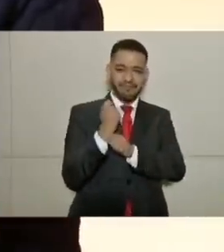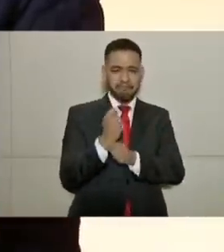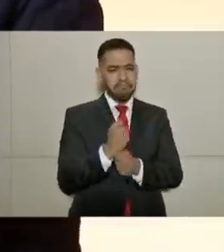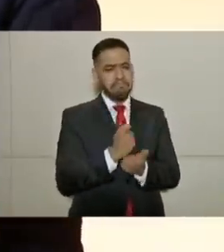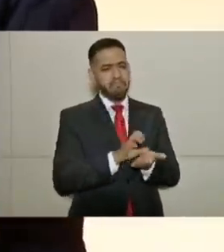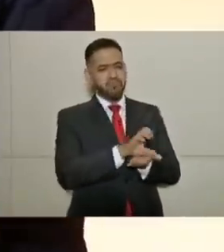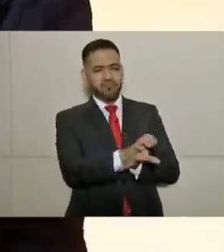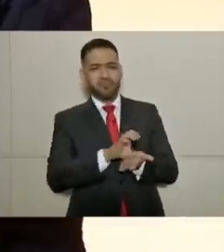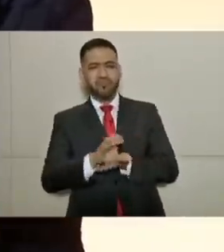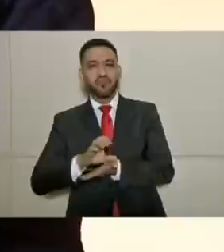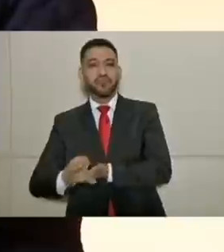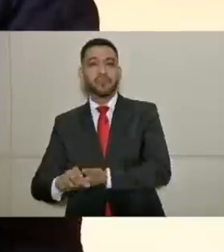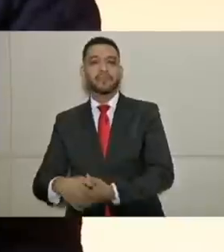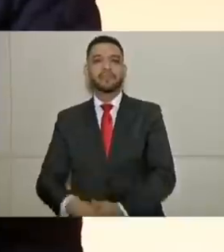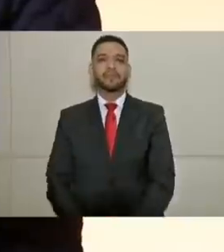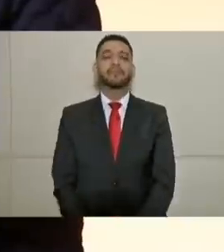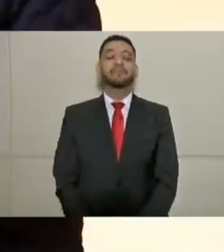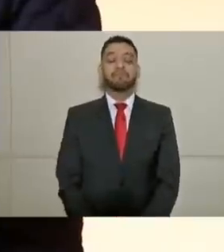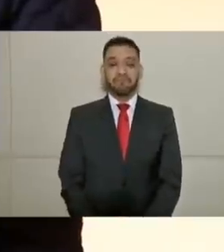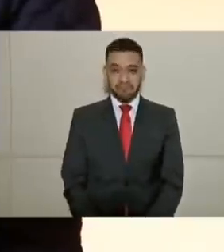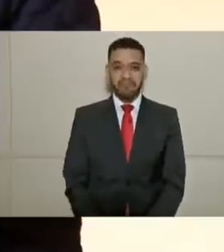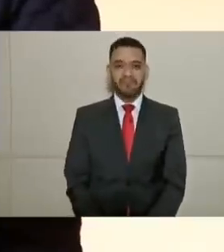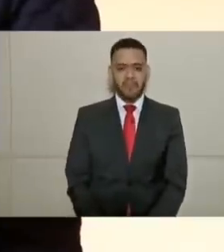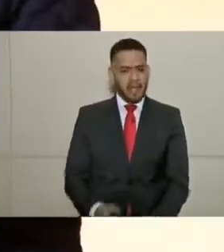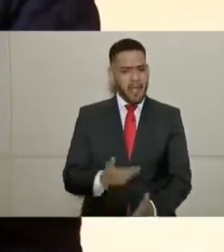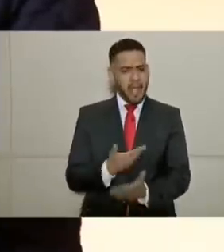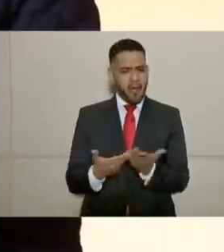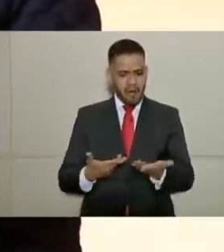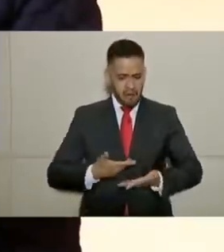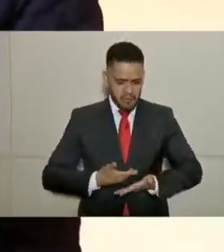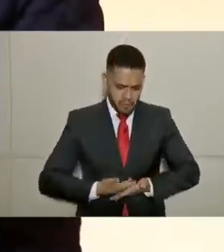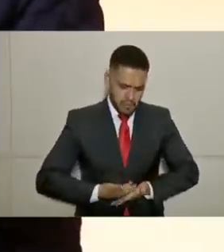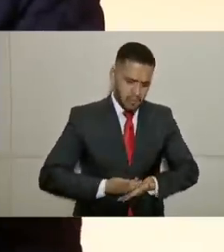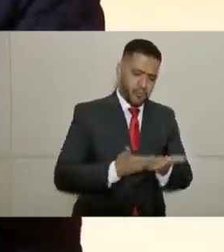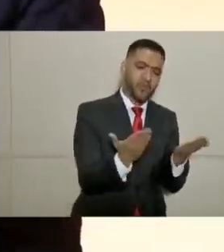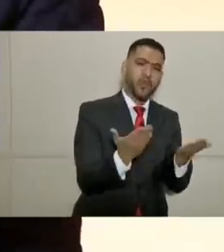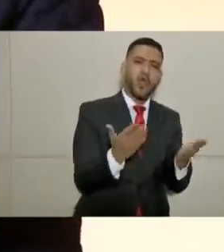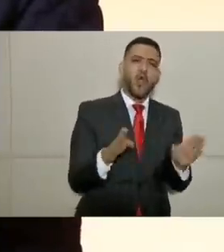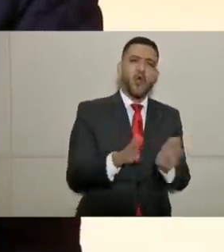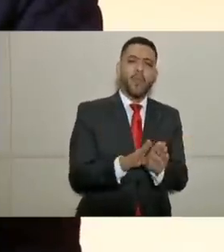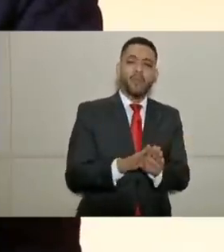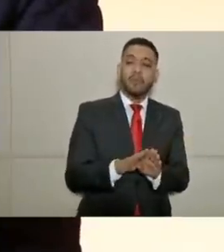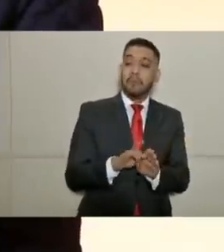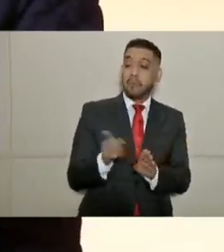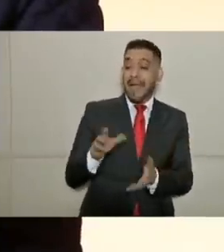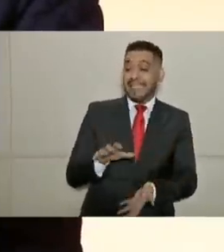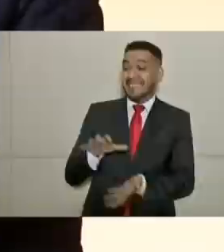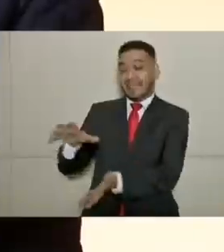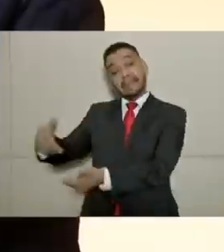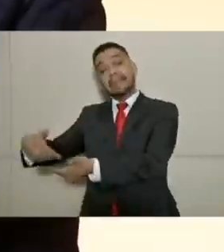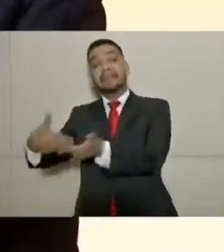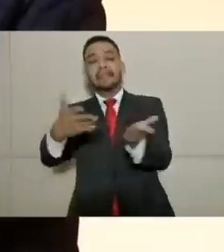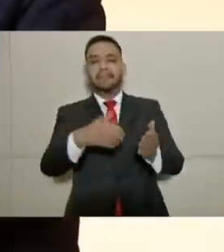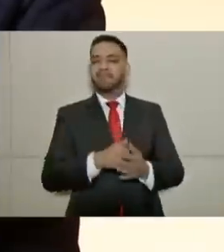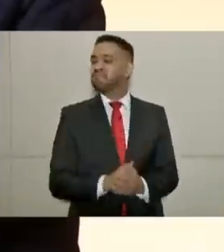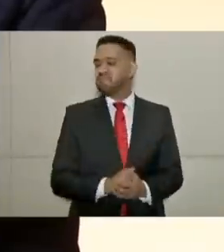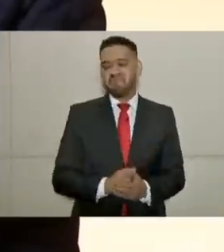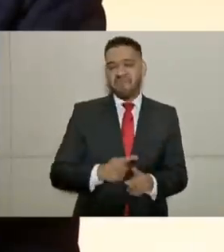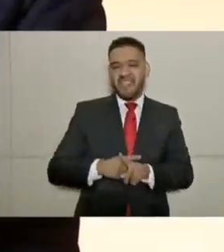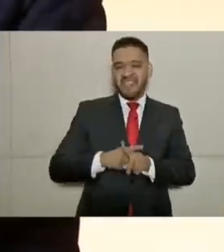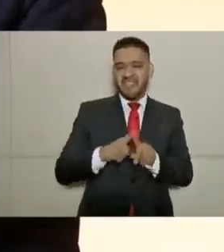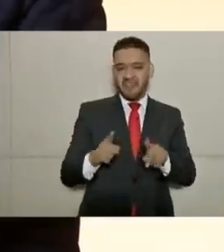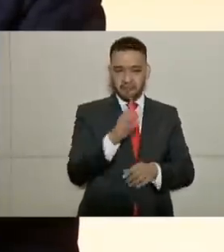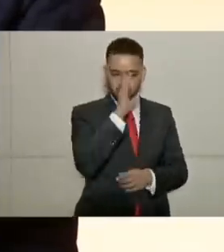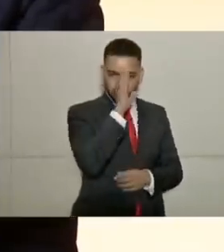Ya nada se entrega a través de intermediarios. Todo se entrega